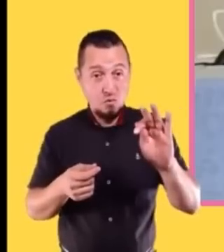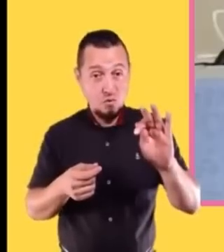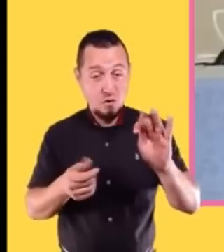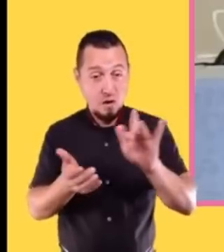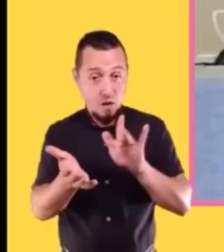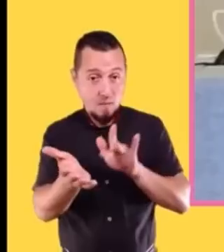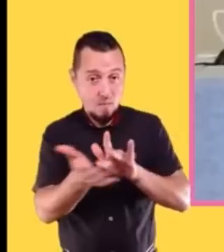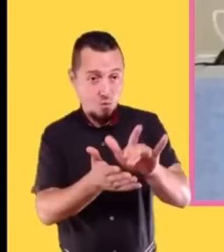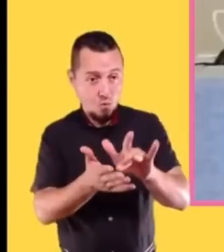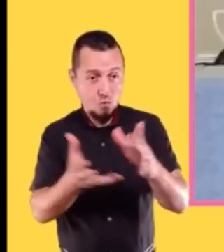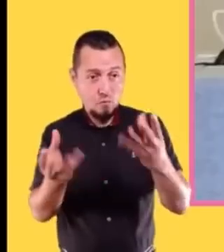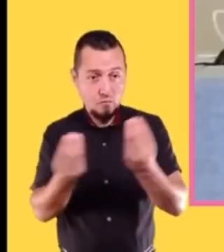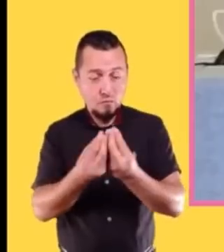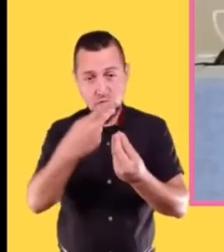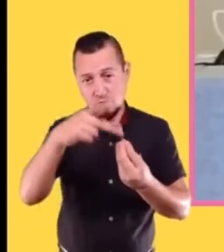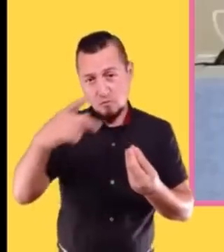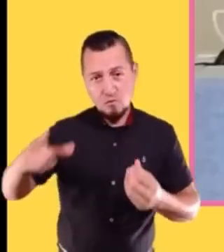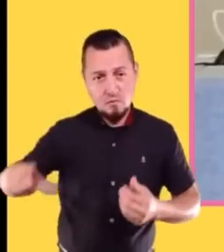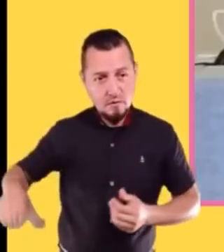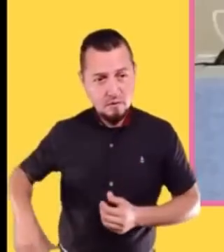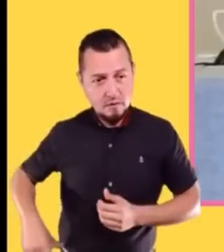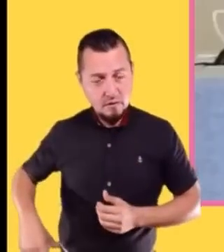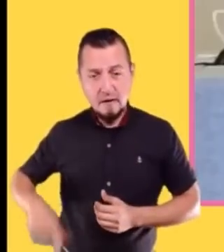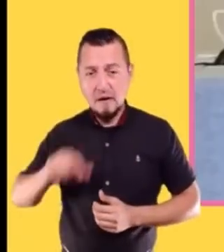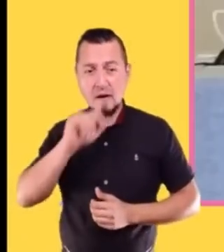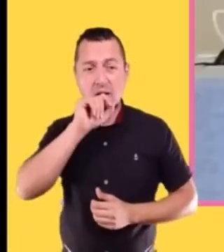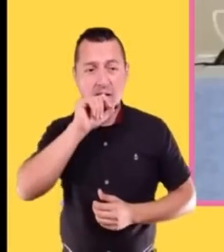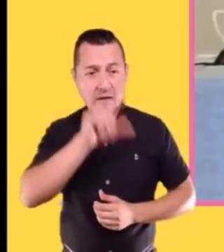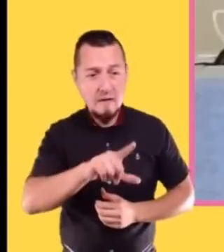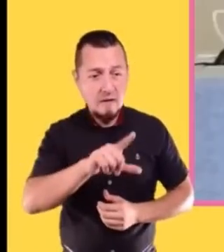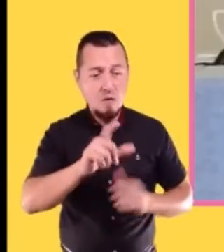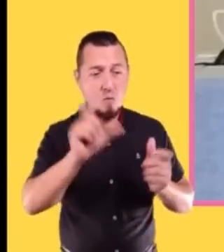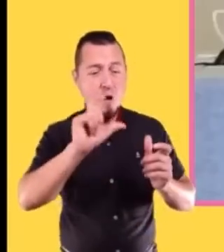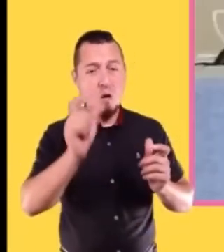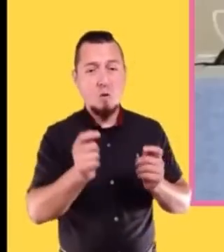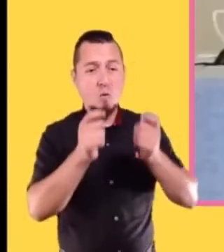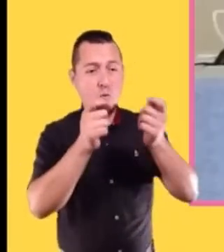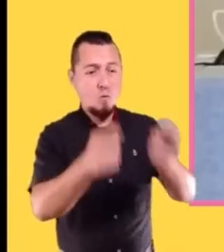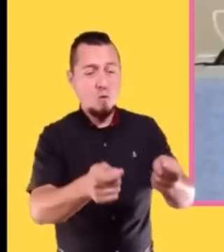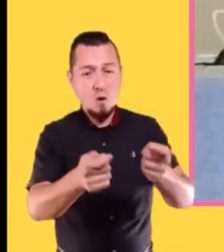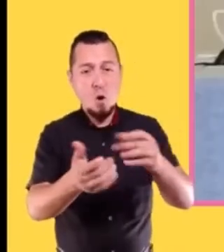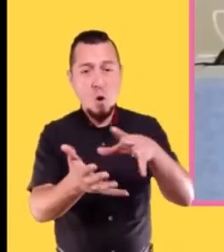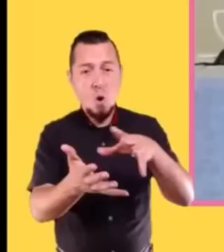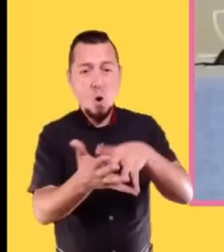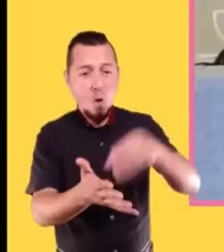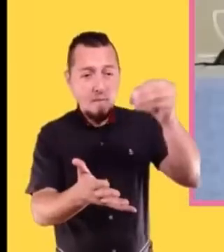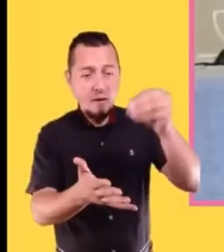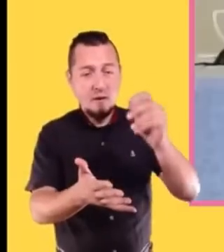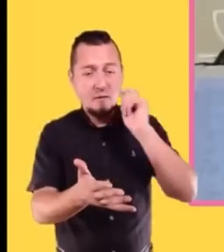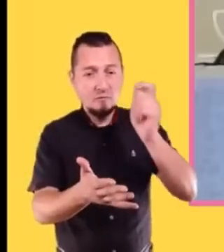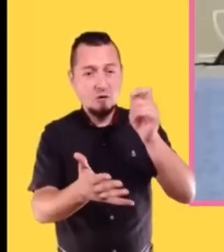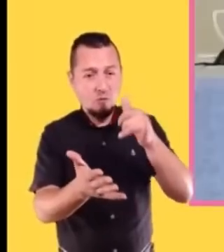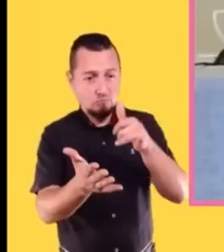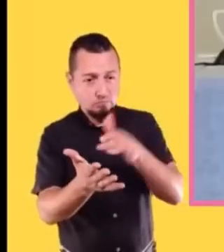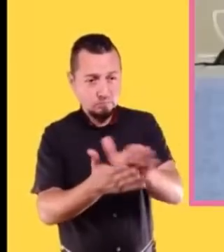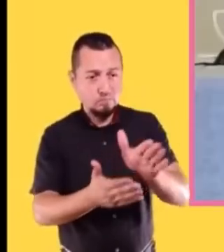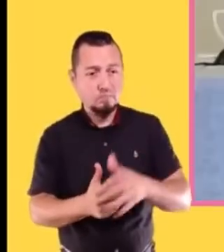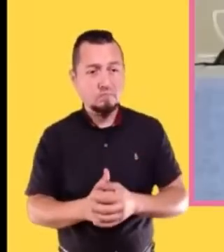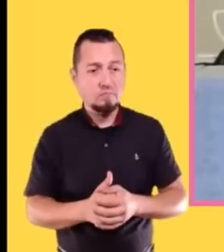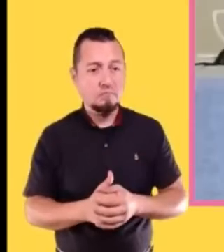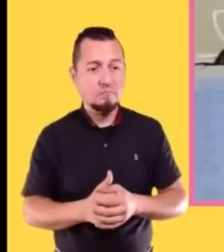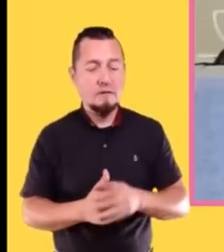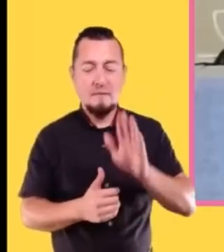parte del gobierno de Jalisco en cuanto a entregar fotocopias o materiales ya impresos? Sí, a ver, no